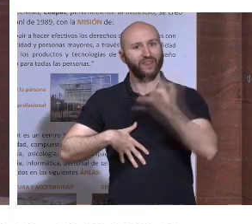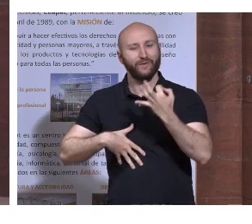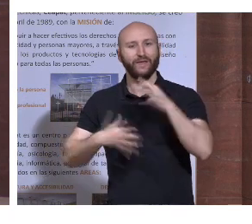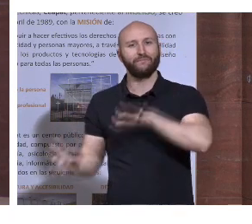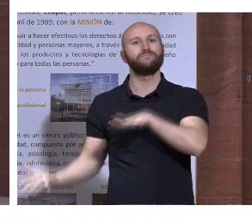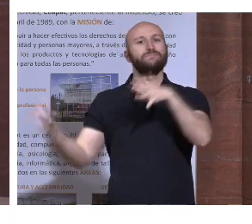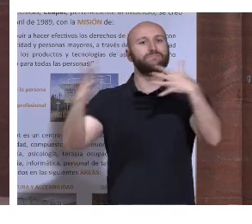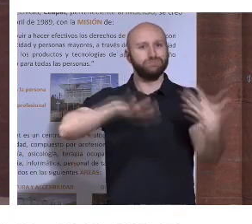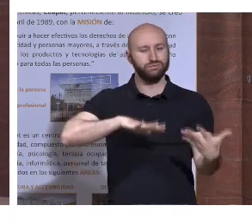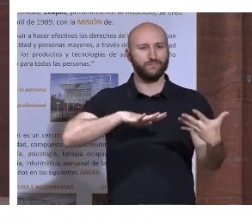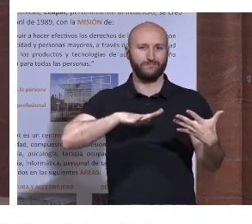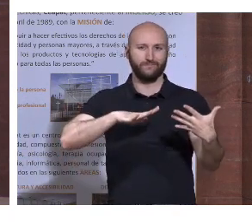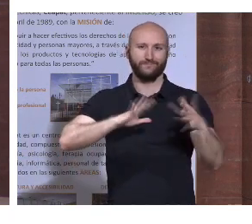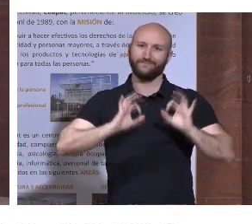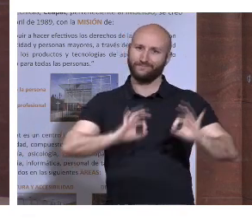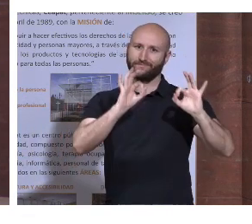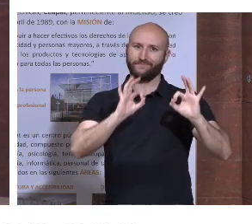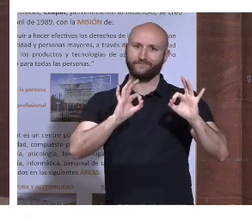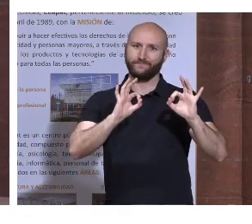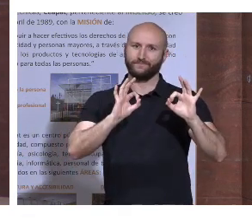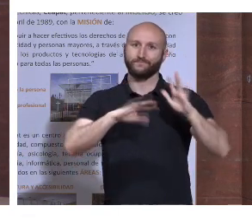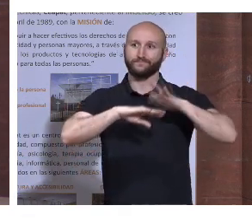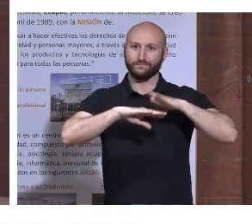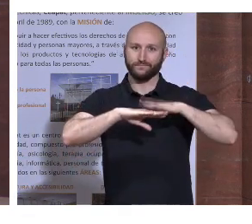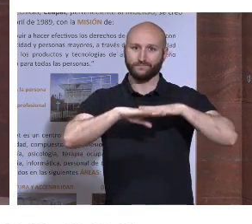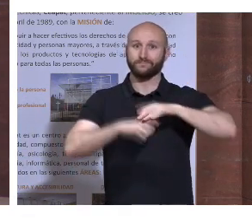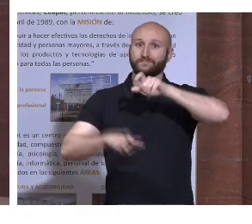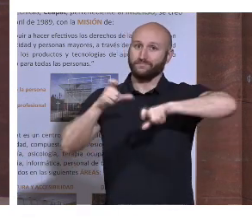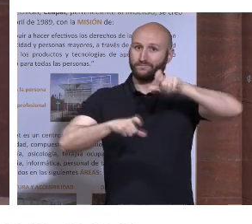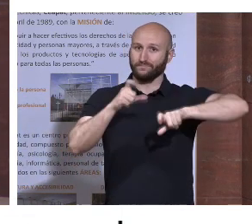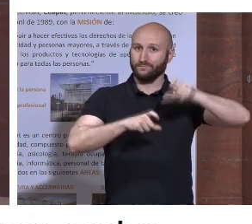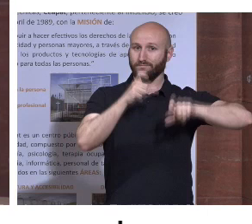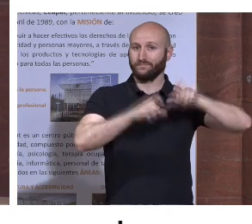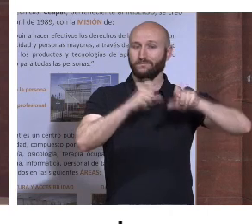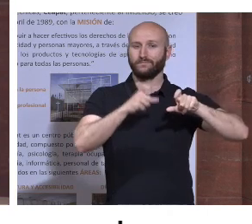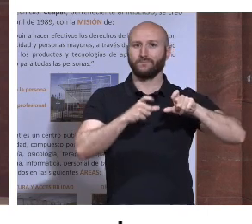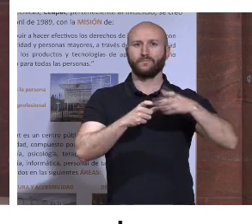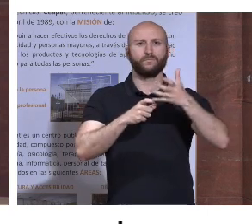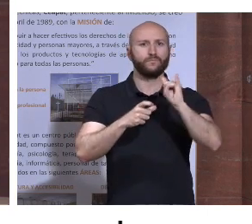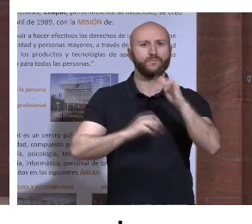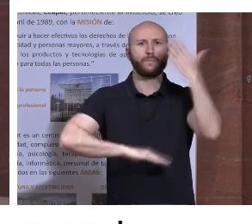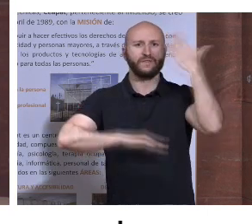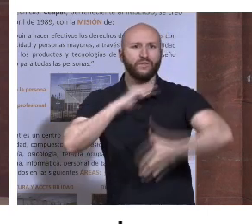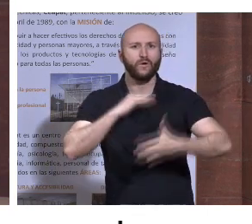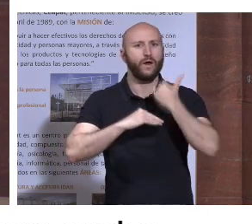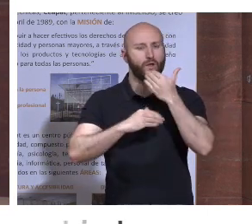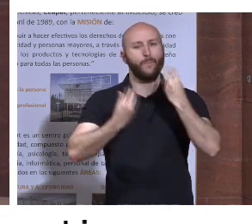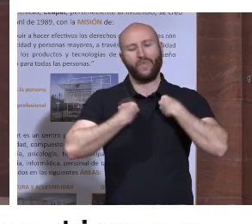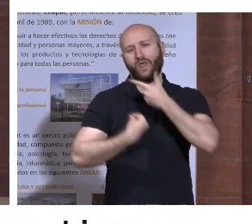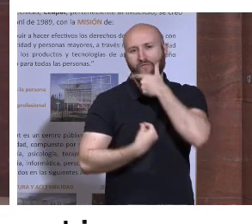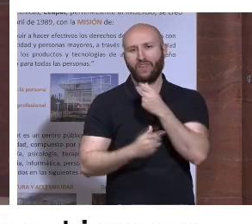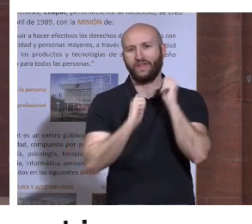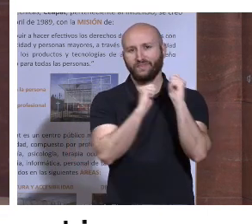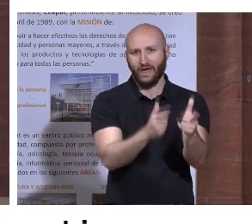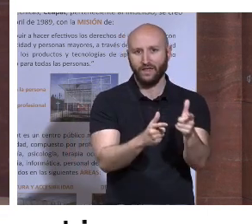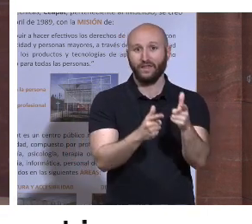sea aplicado para precisamente facilitar la vida a las personas que tienen alguna limitación, pero que